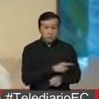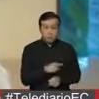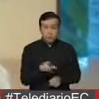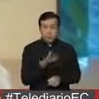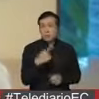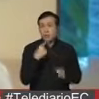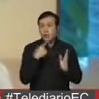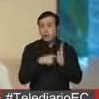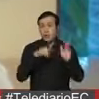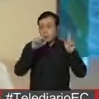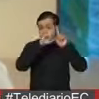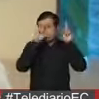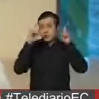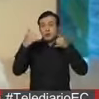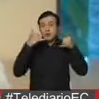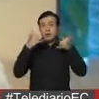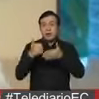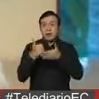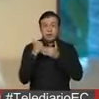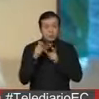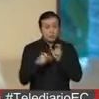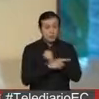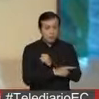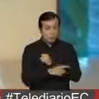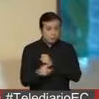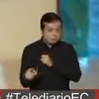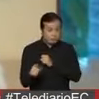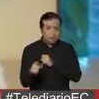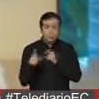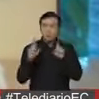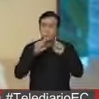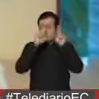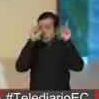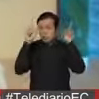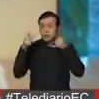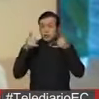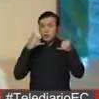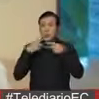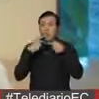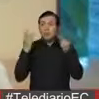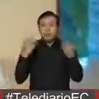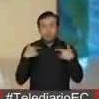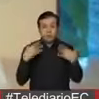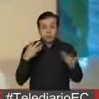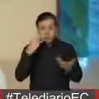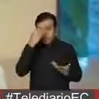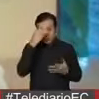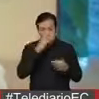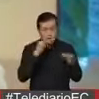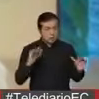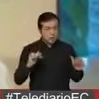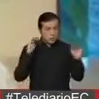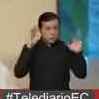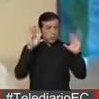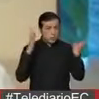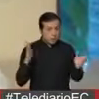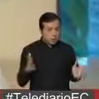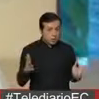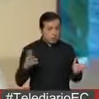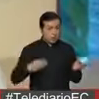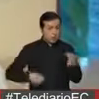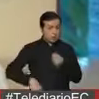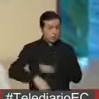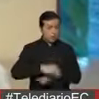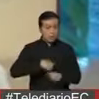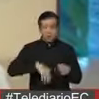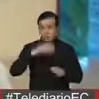en una telefónica. ¿Qué beneficio le da al ciudadano que exista una telefónica pública cuando no tiene educación de calidad? Que se inviertan esos recursos